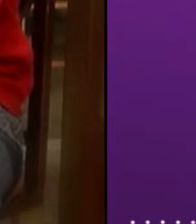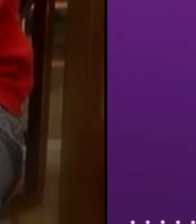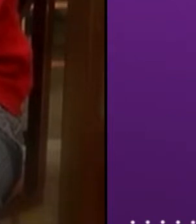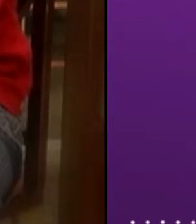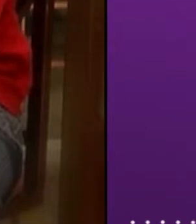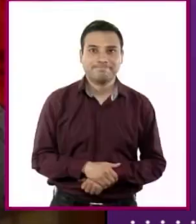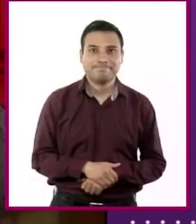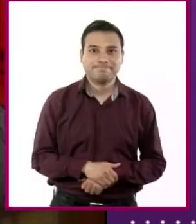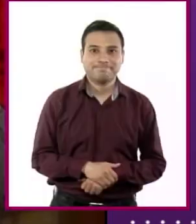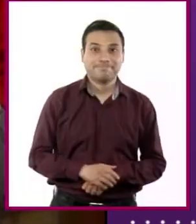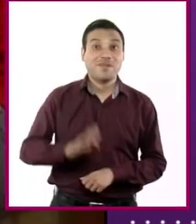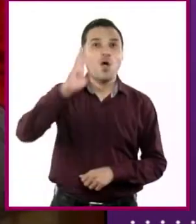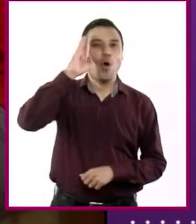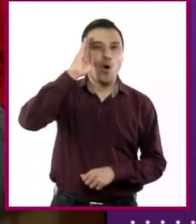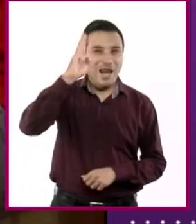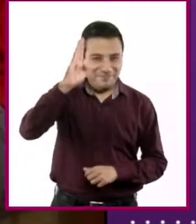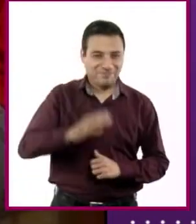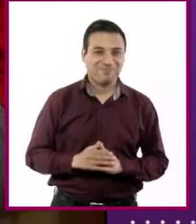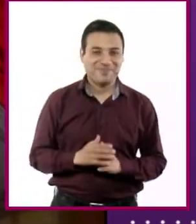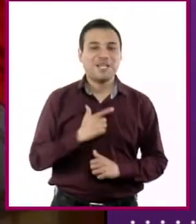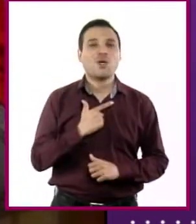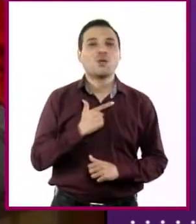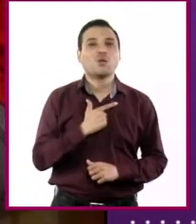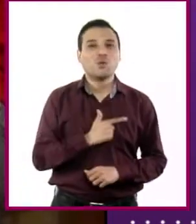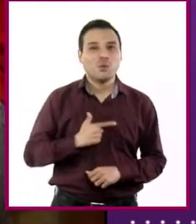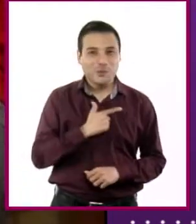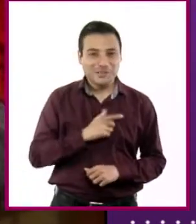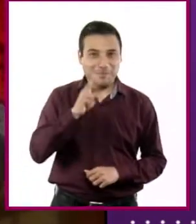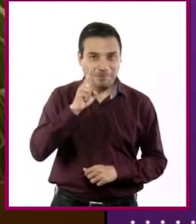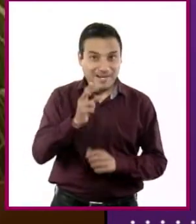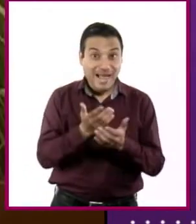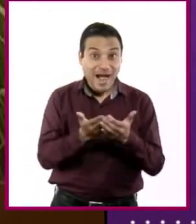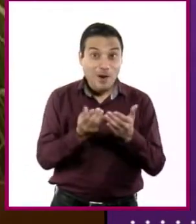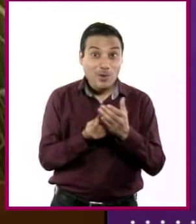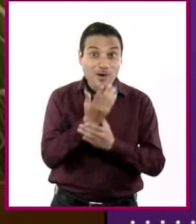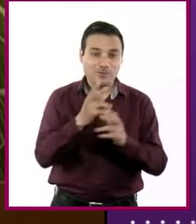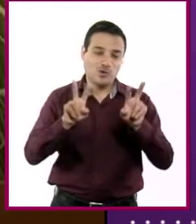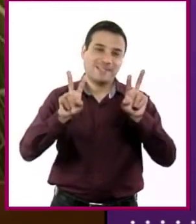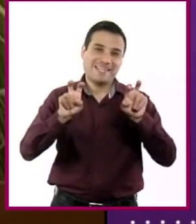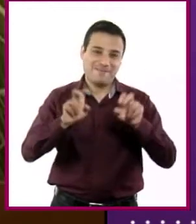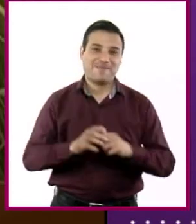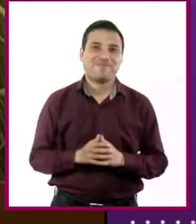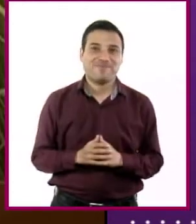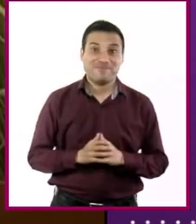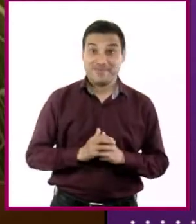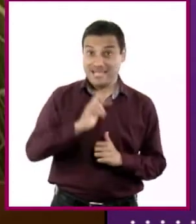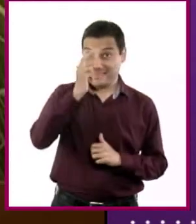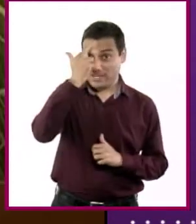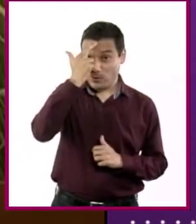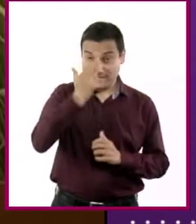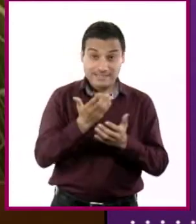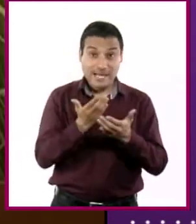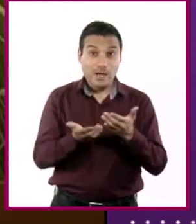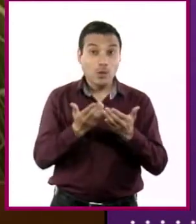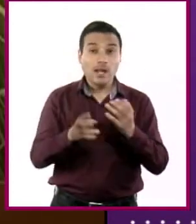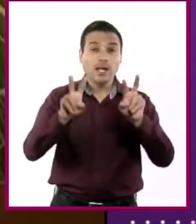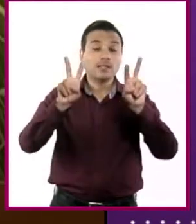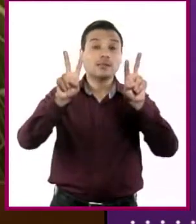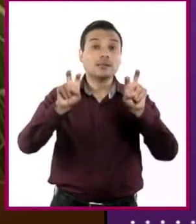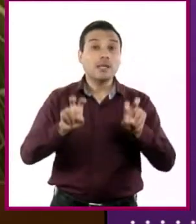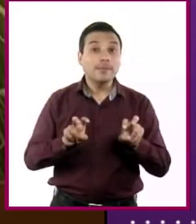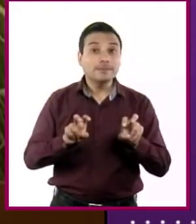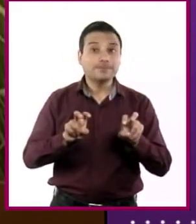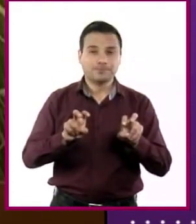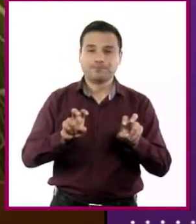Hola. De nuevo es un gusto estar con ustedes para una nueva lección de inglés. Como recordarás, en esta unidad nos hemos enfocado en el tiempo